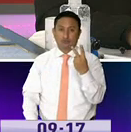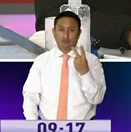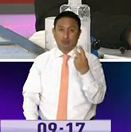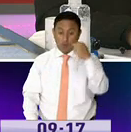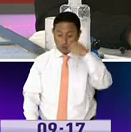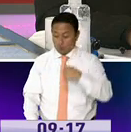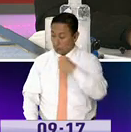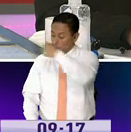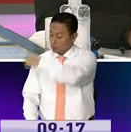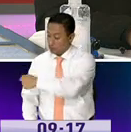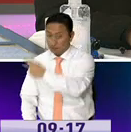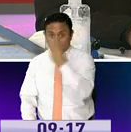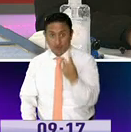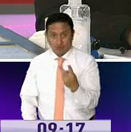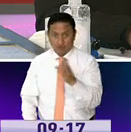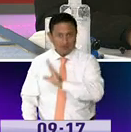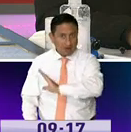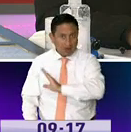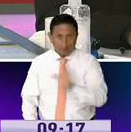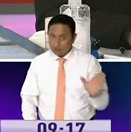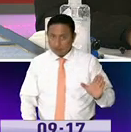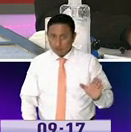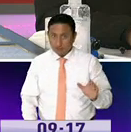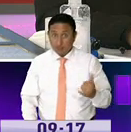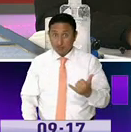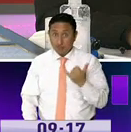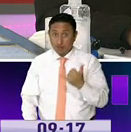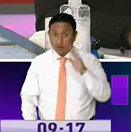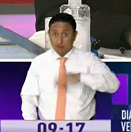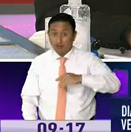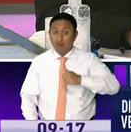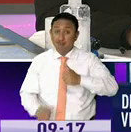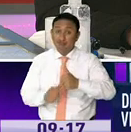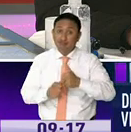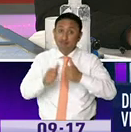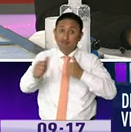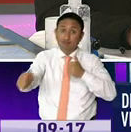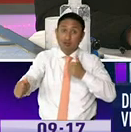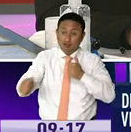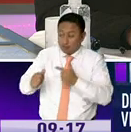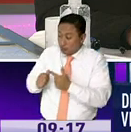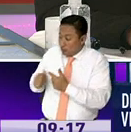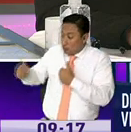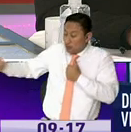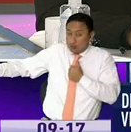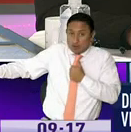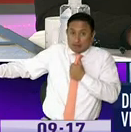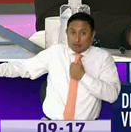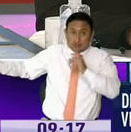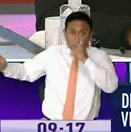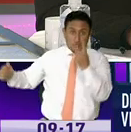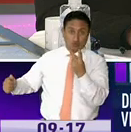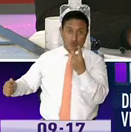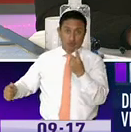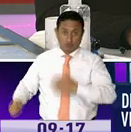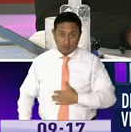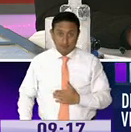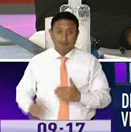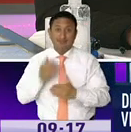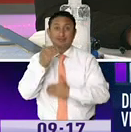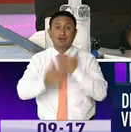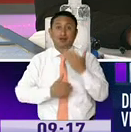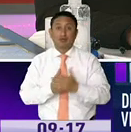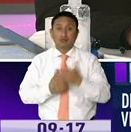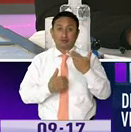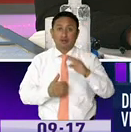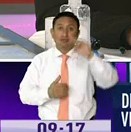por la situación de distancia y protección interpersonal que debemos observar. Luego de esto, de